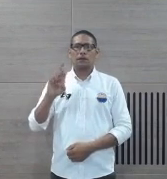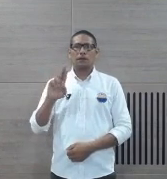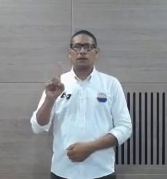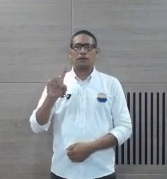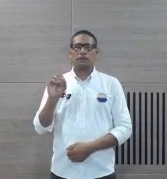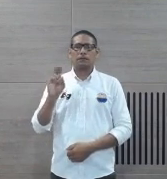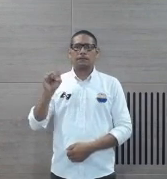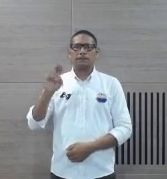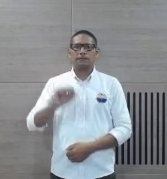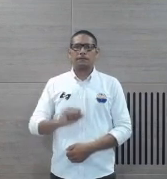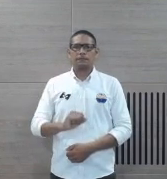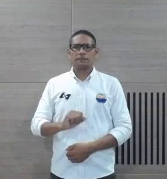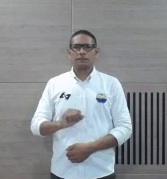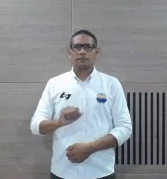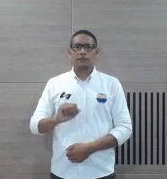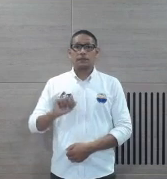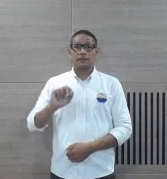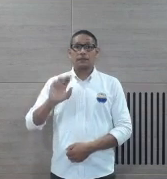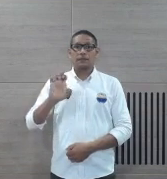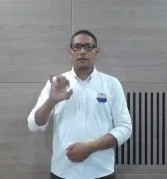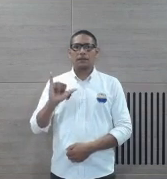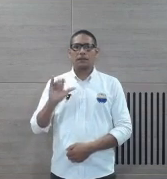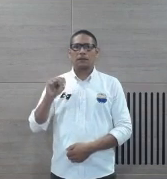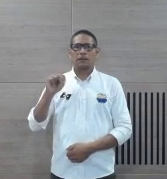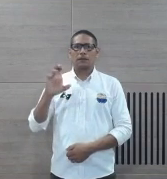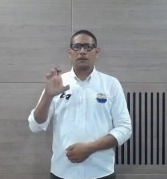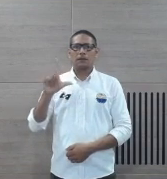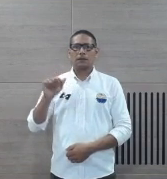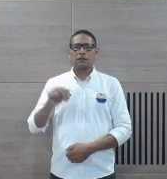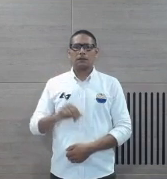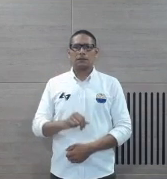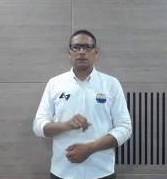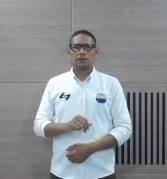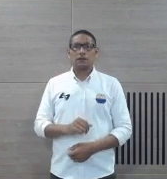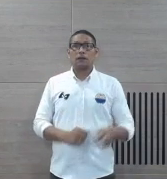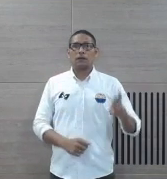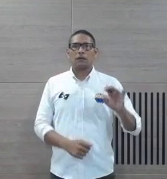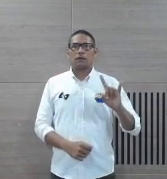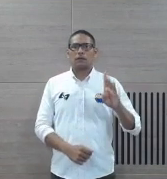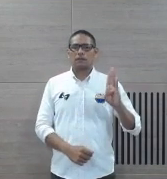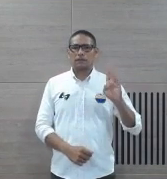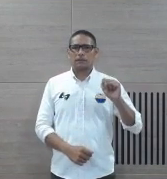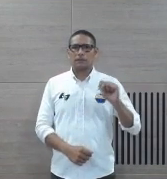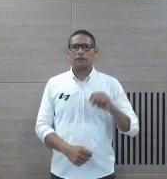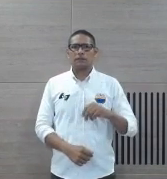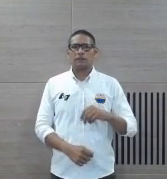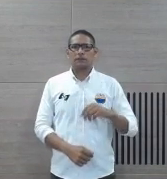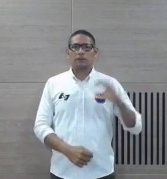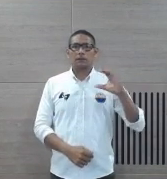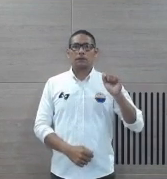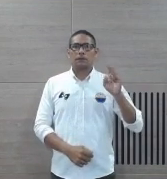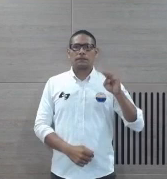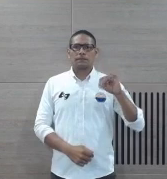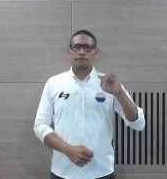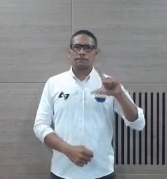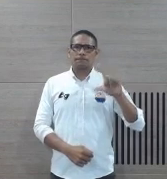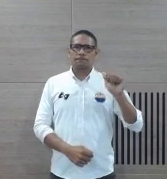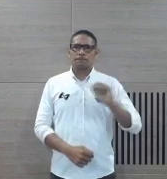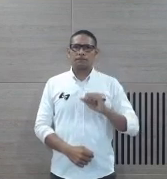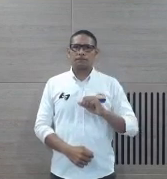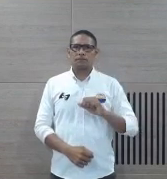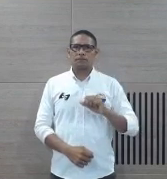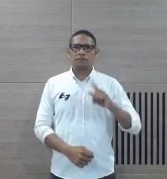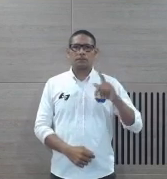Castro Fernández. Rubén Darío Fontalvo Gómez. Camila Andrea González Muñoz. Catherine Juliet Ortega Pardo.